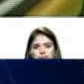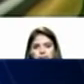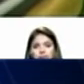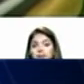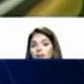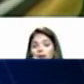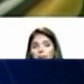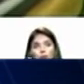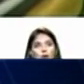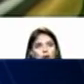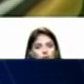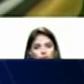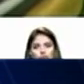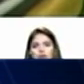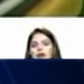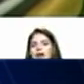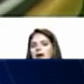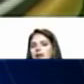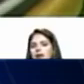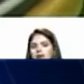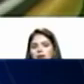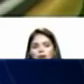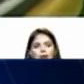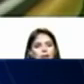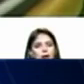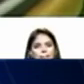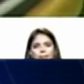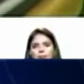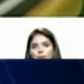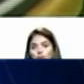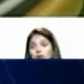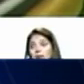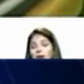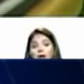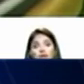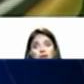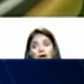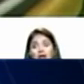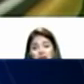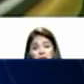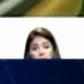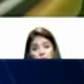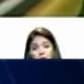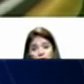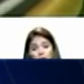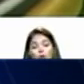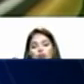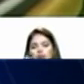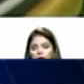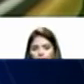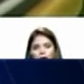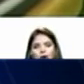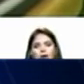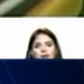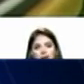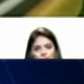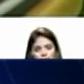la justicia, la tranquilidad y la paz pública y evitar que estos hechos de violencia vuelvan a